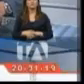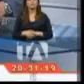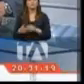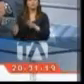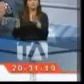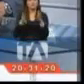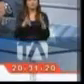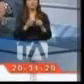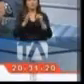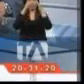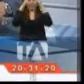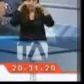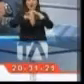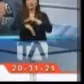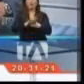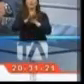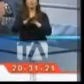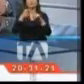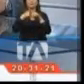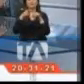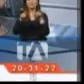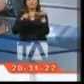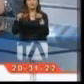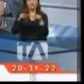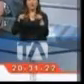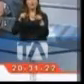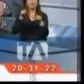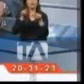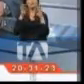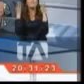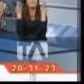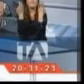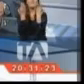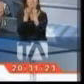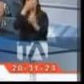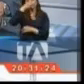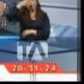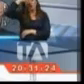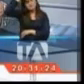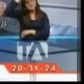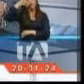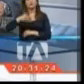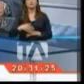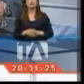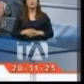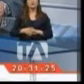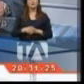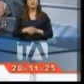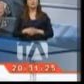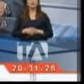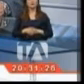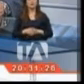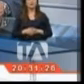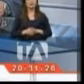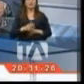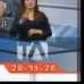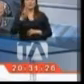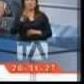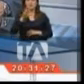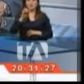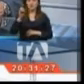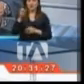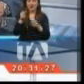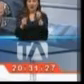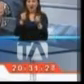varios allanamientos realizados simultáneamente en algunas propiedades de una familia de Santo Domingo de los Áchilas, permitieron la incautación de 300